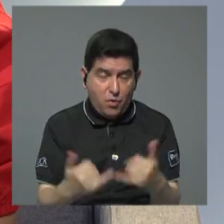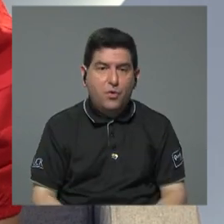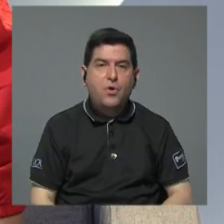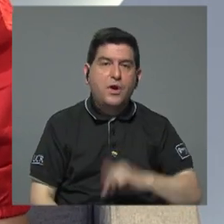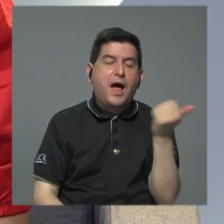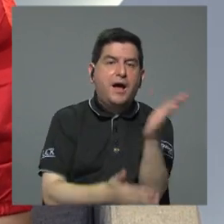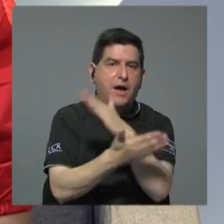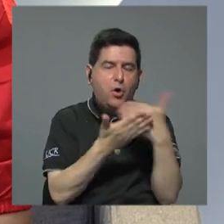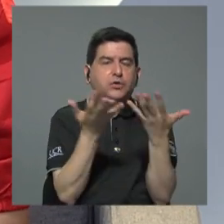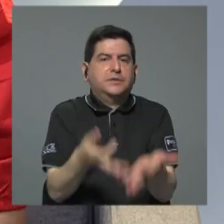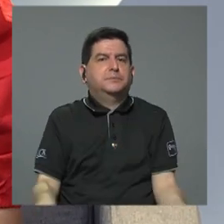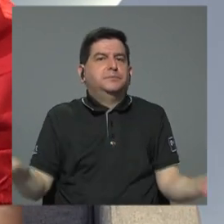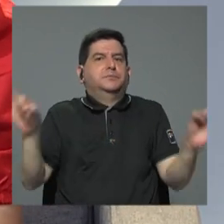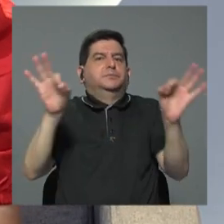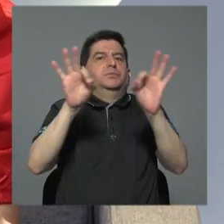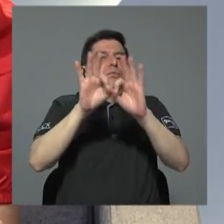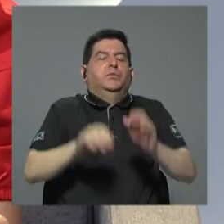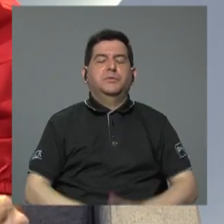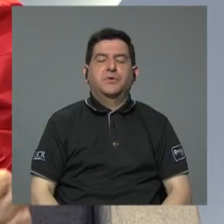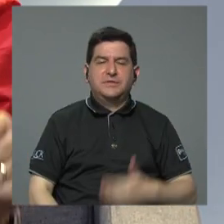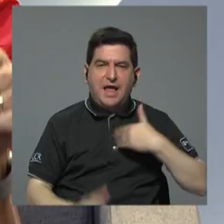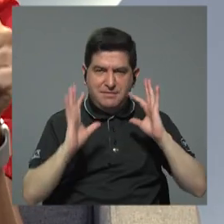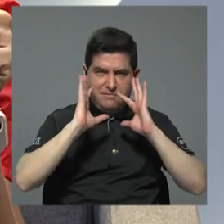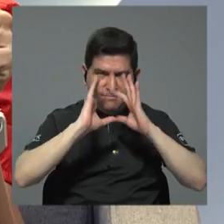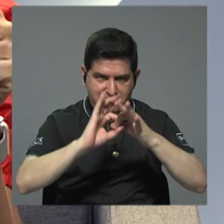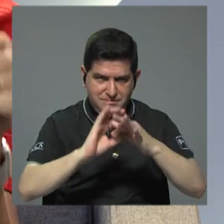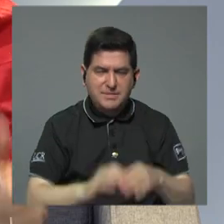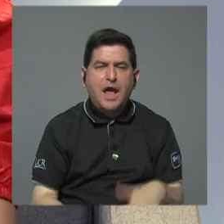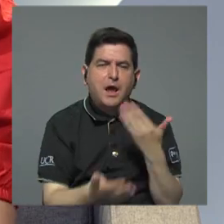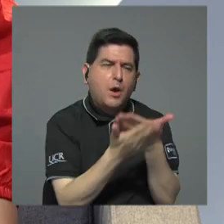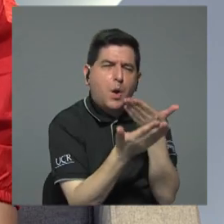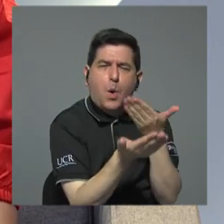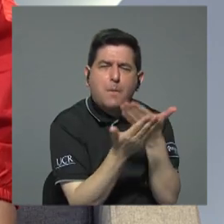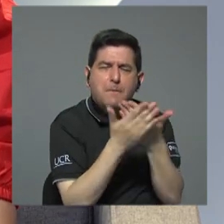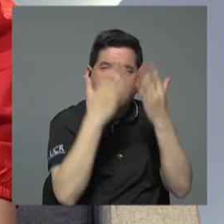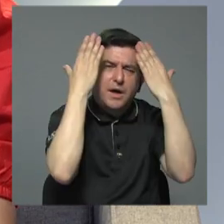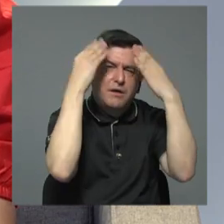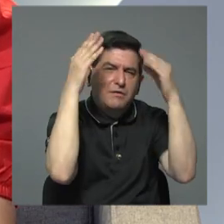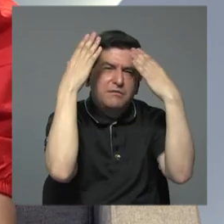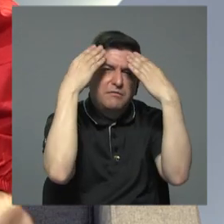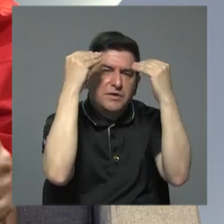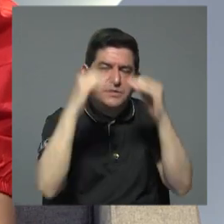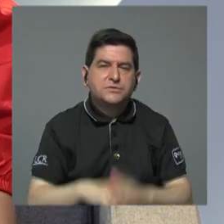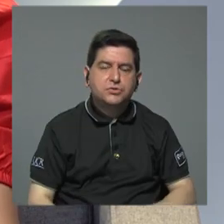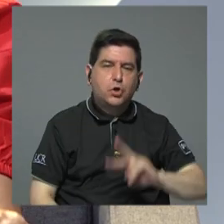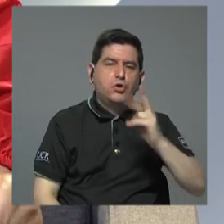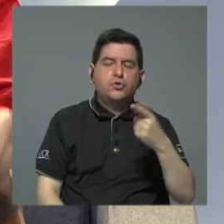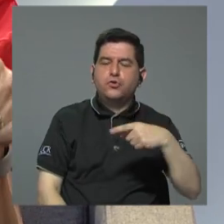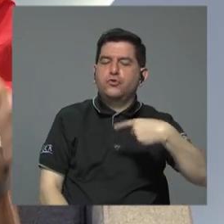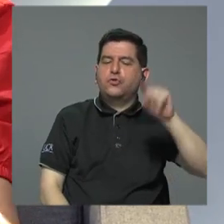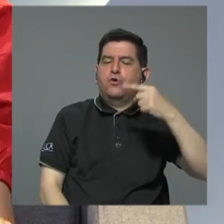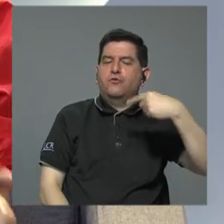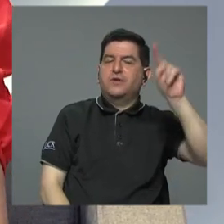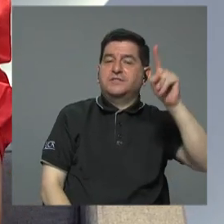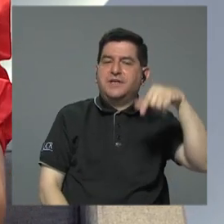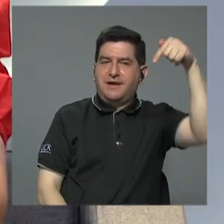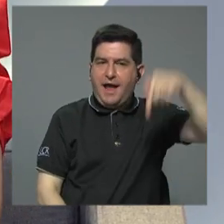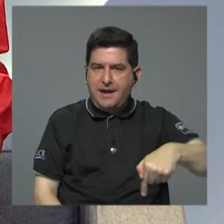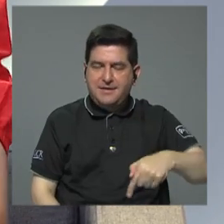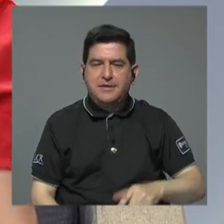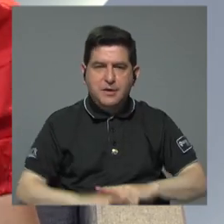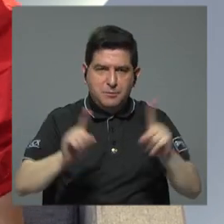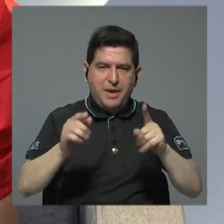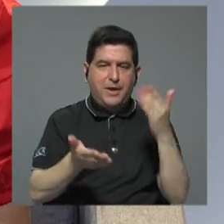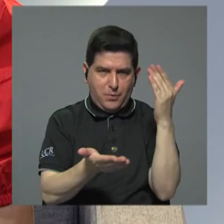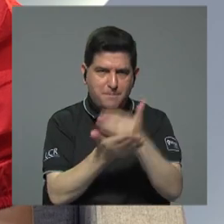otra sección que es importantísima y que tiene que ver con verificación de datos. Doble Check está con nosotros, pero vamos a